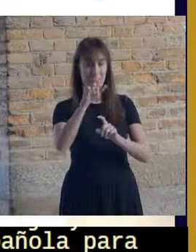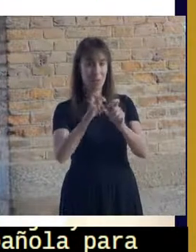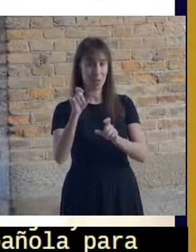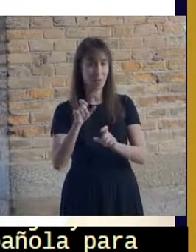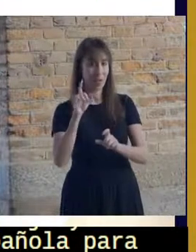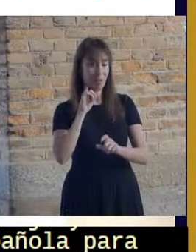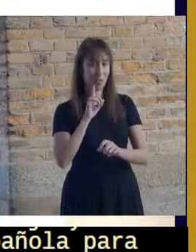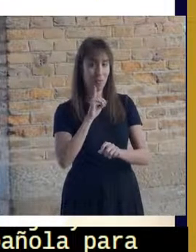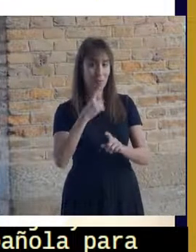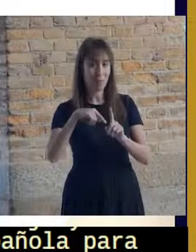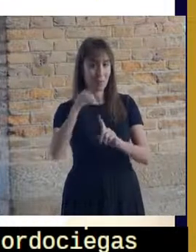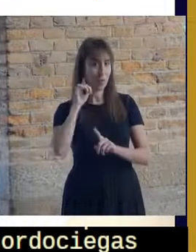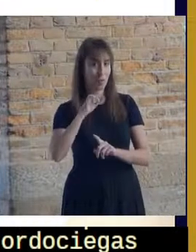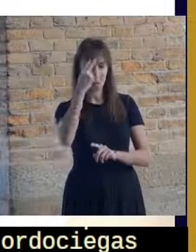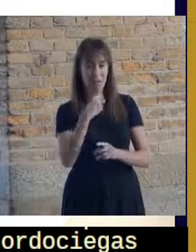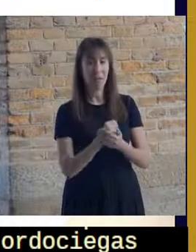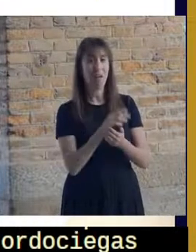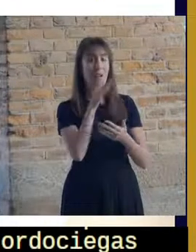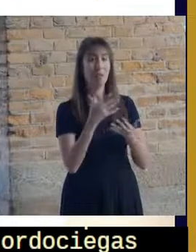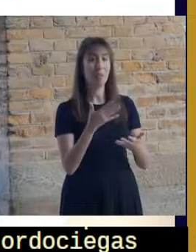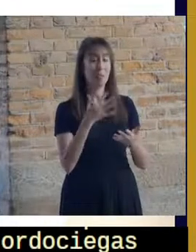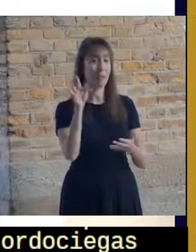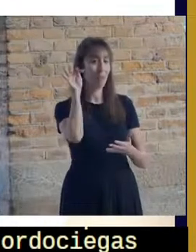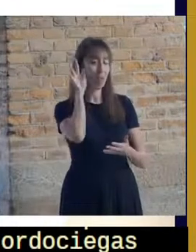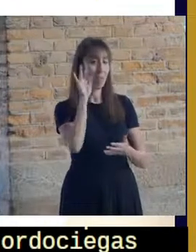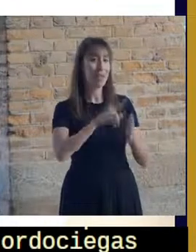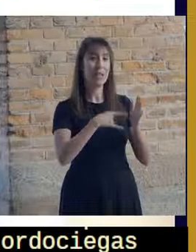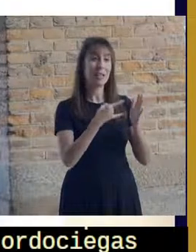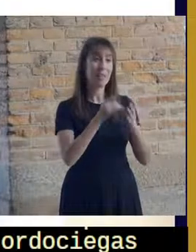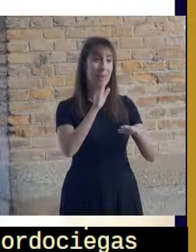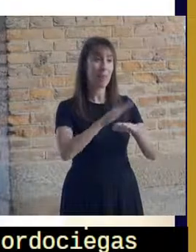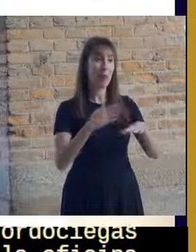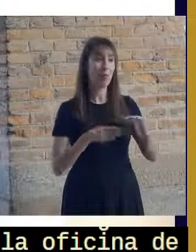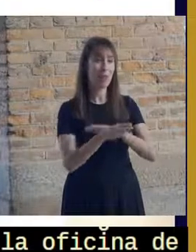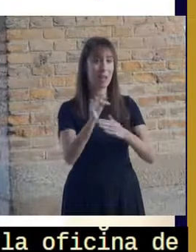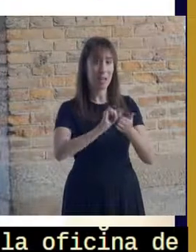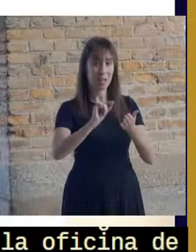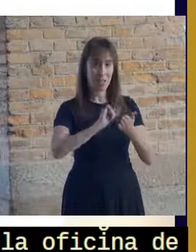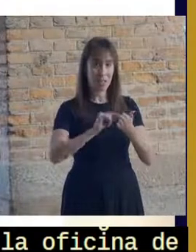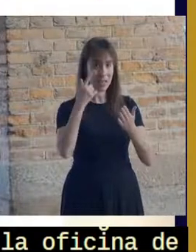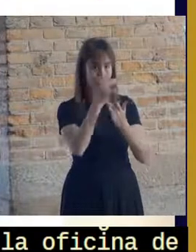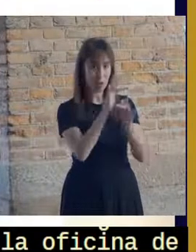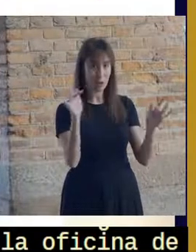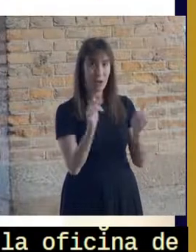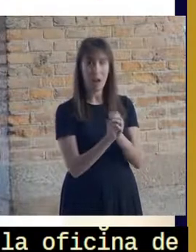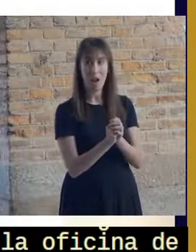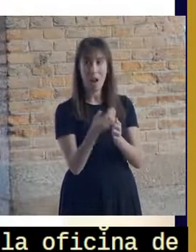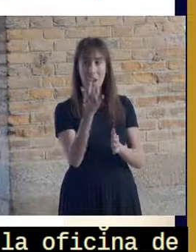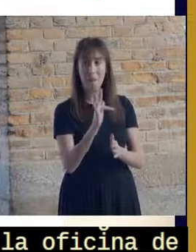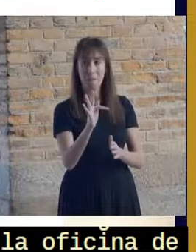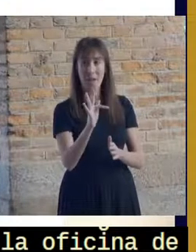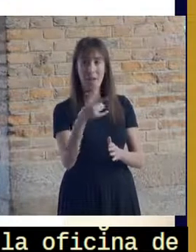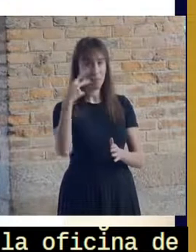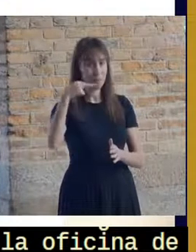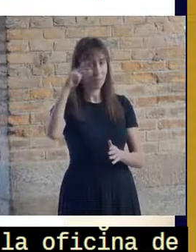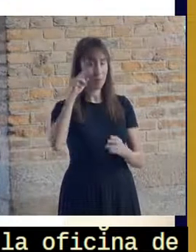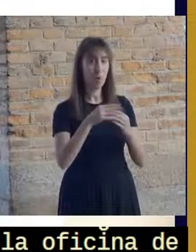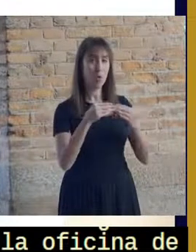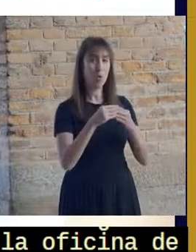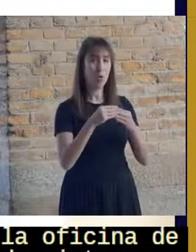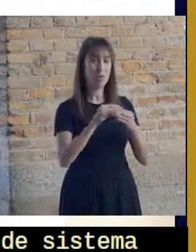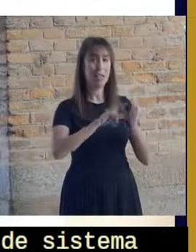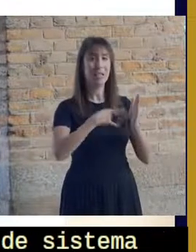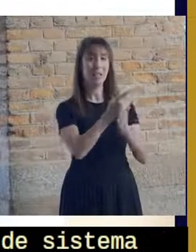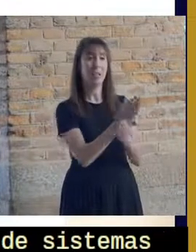sordociegas actualmente trabaja en fapas como técnica para la oficina de accesibilidad sensorial además es es experta en usos de sistemas